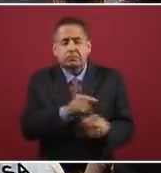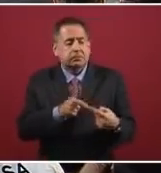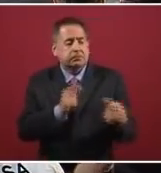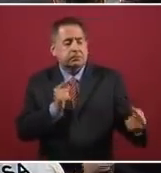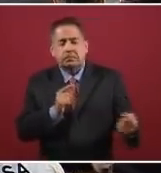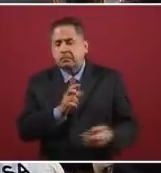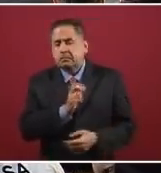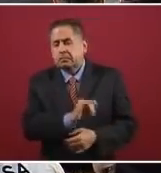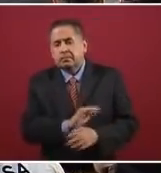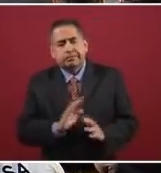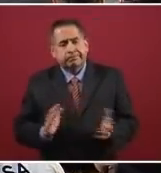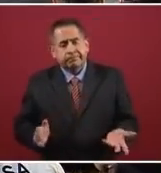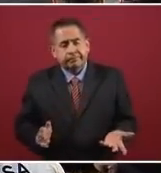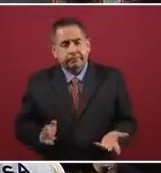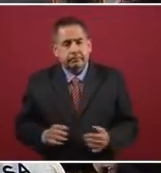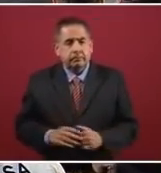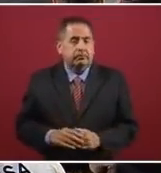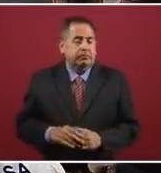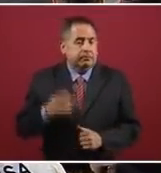pero